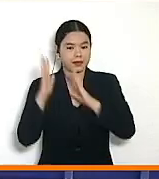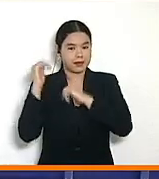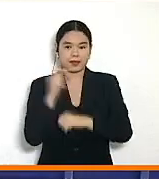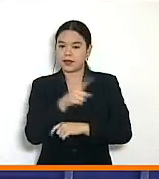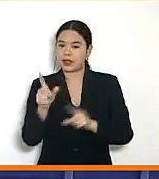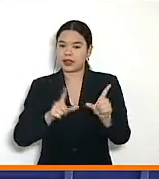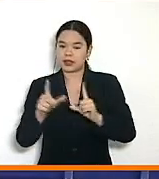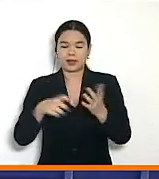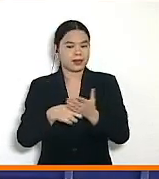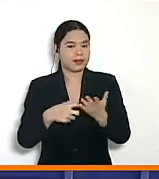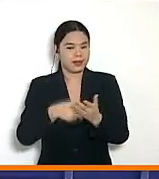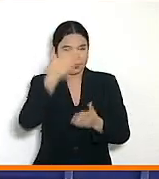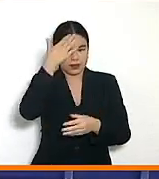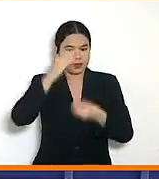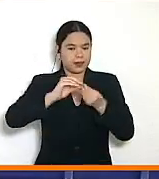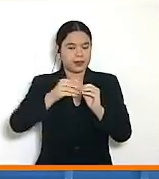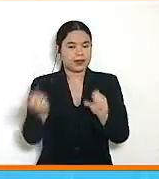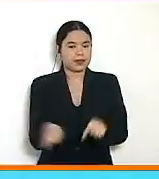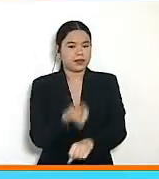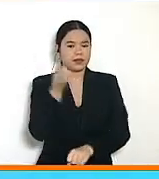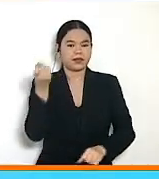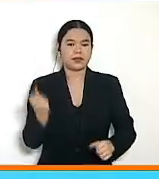por qué